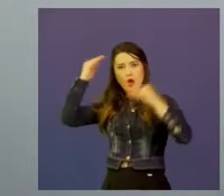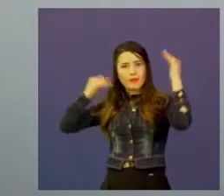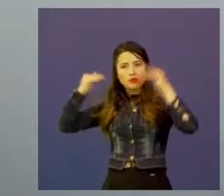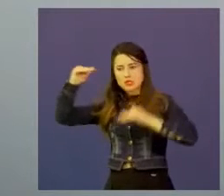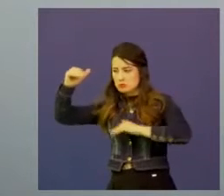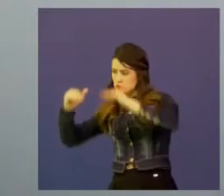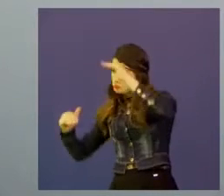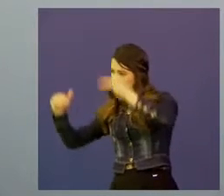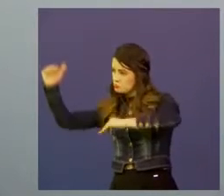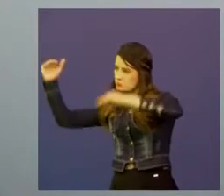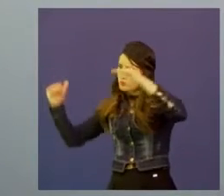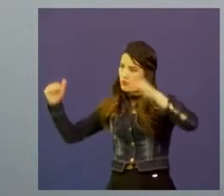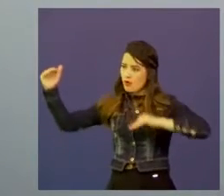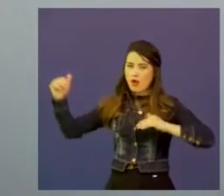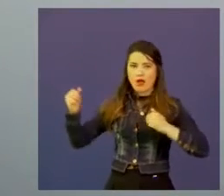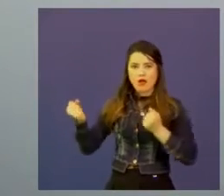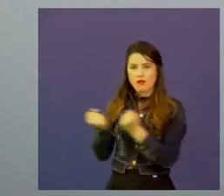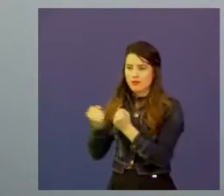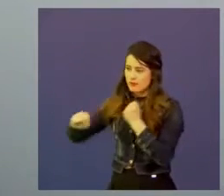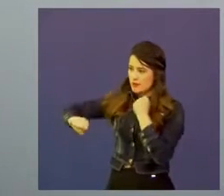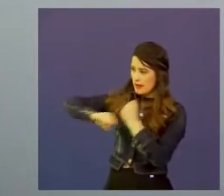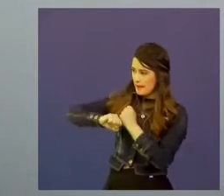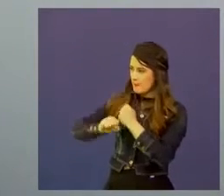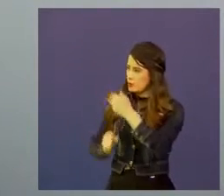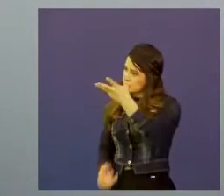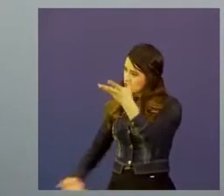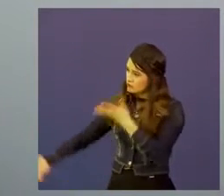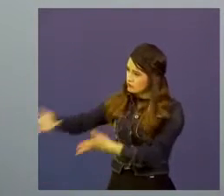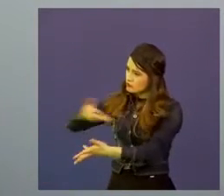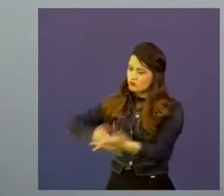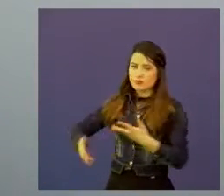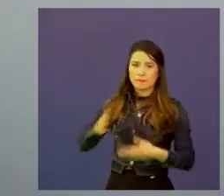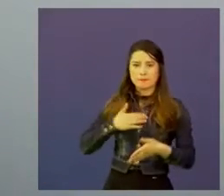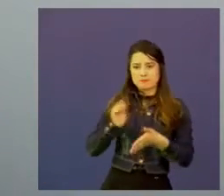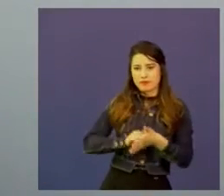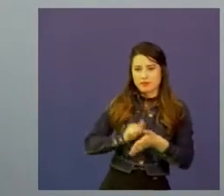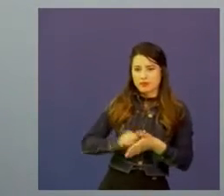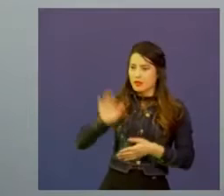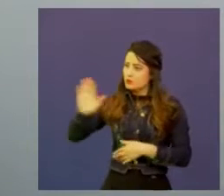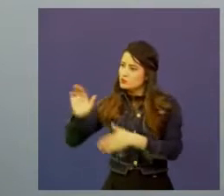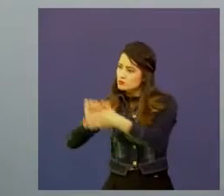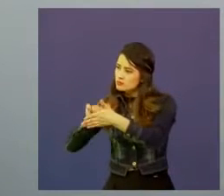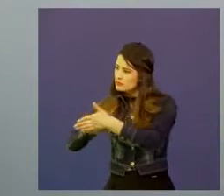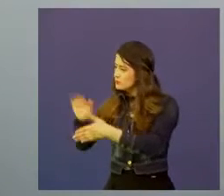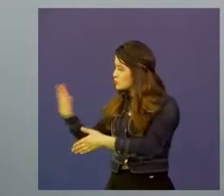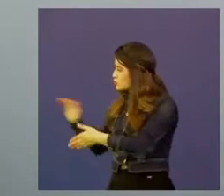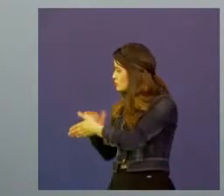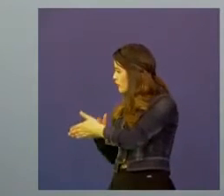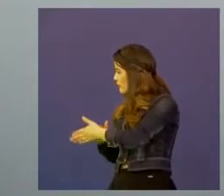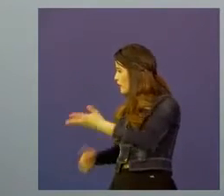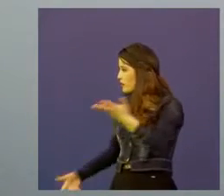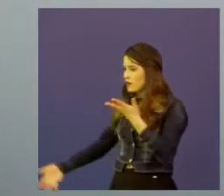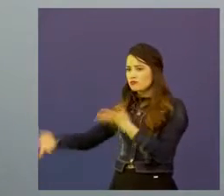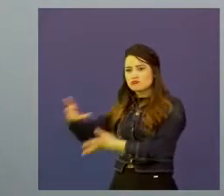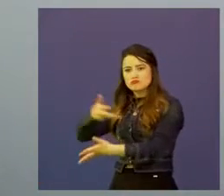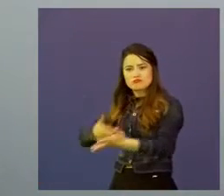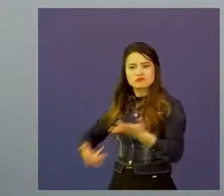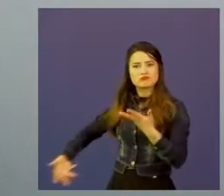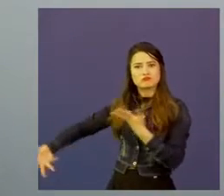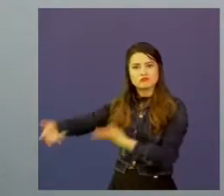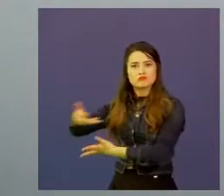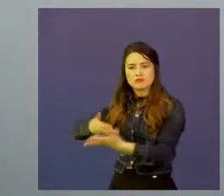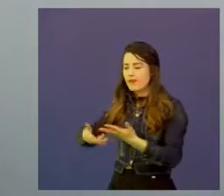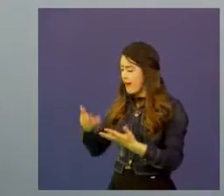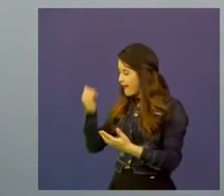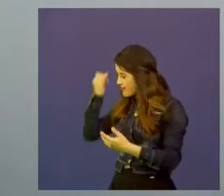apoyar procesos. Entonces, cada uno que aporte desde lo que sabe, desde su área de conocimiento, y que empiecen a estructurar pequeñas soluciones, que